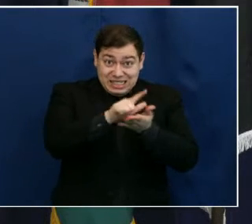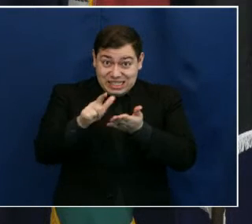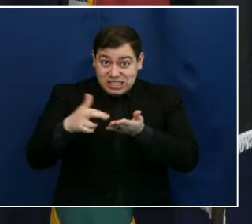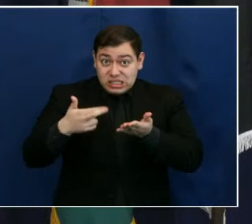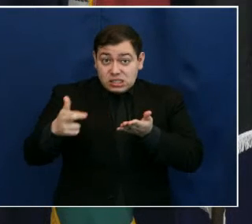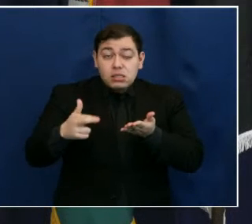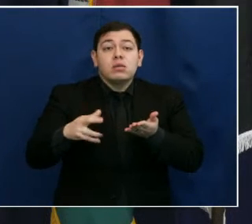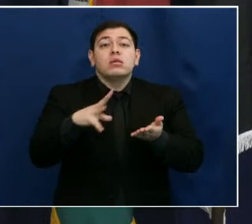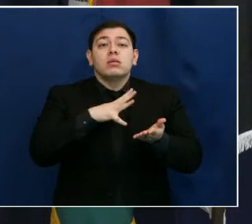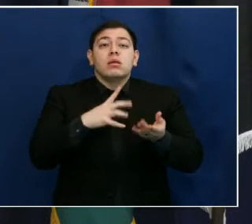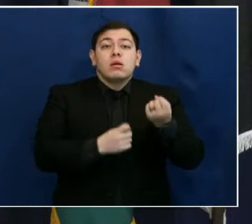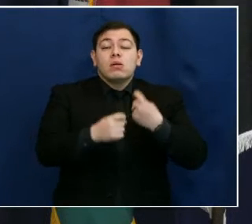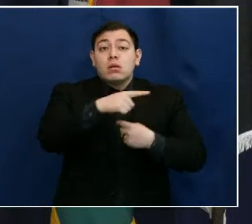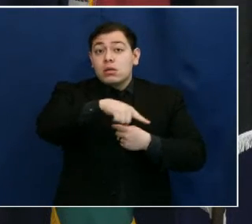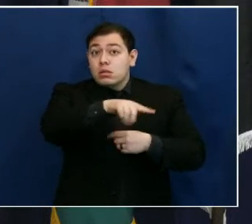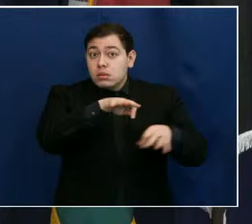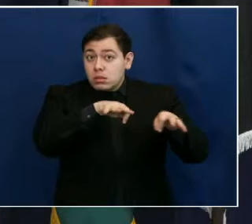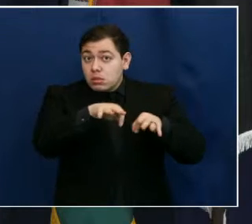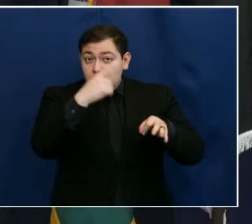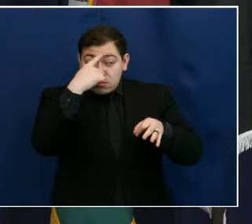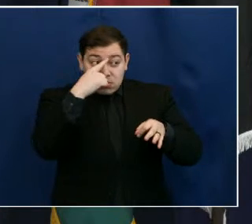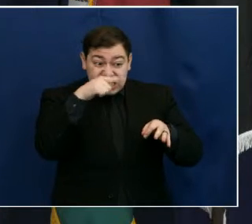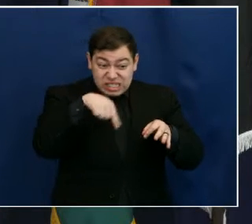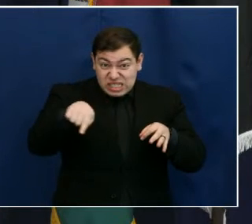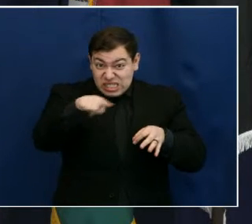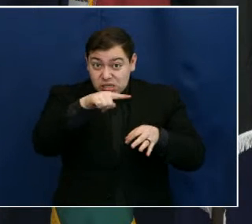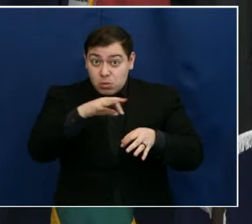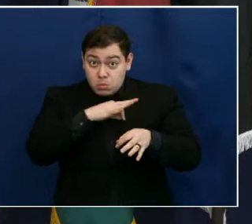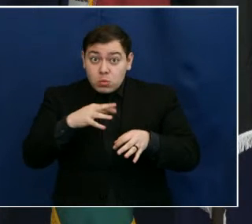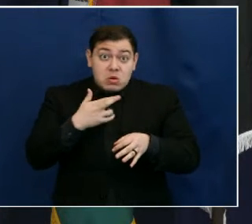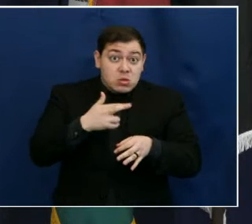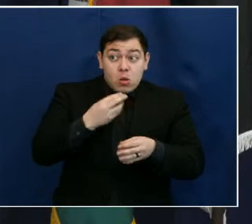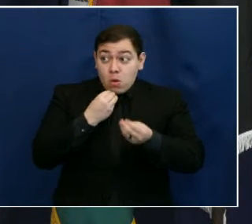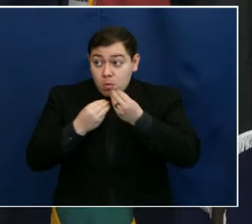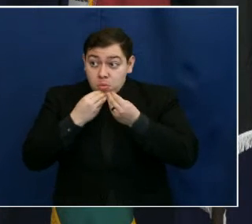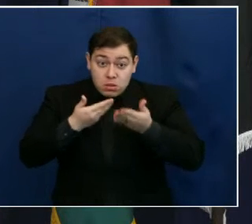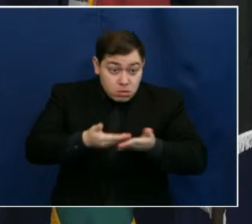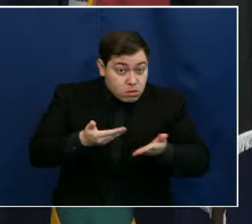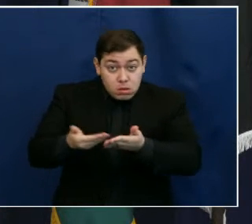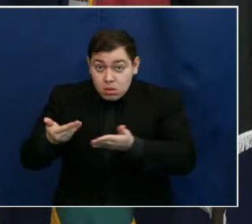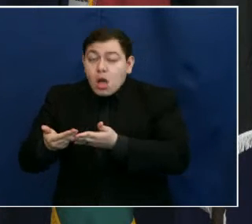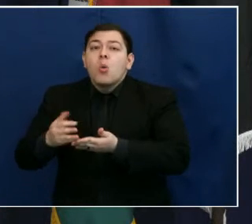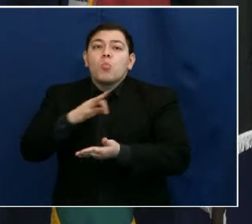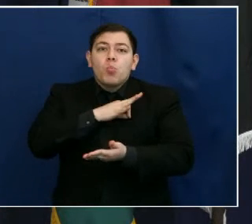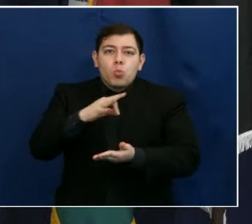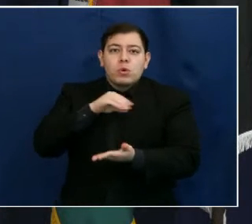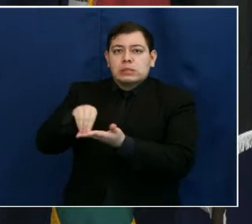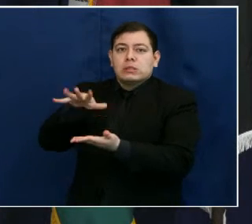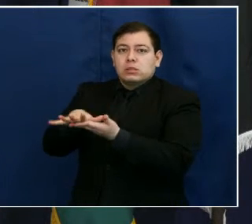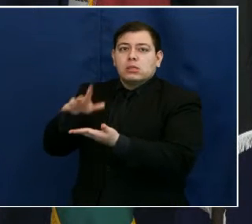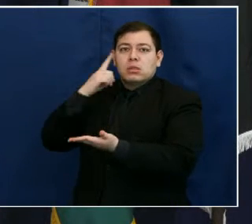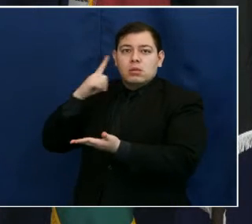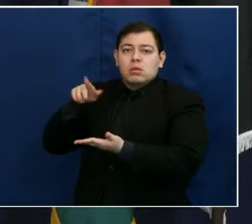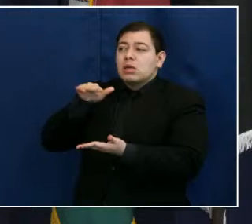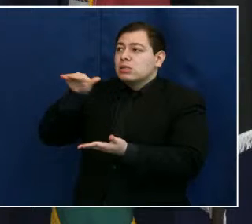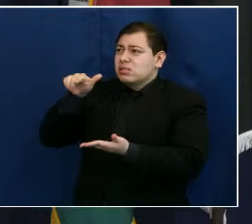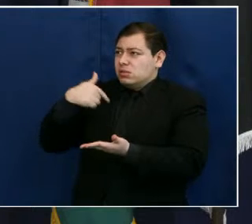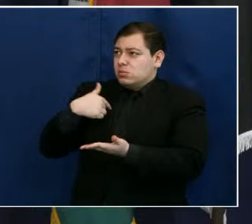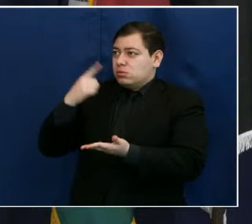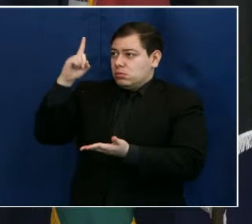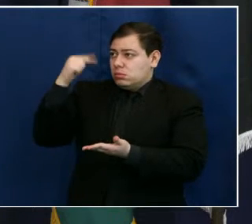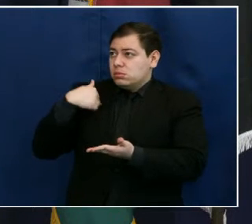cualquier persona que esté en ese sector va a tener la oportunidad de hacer su cita para su vacuna, para que puedan tener